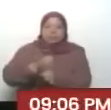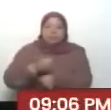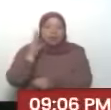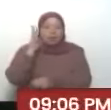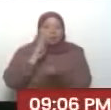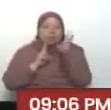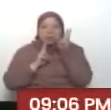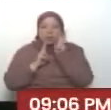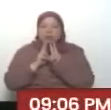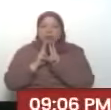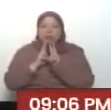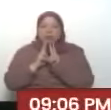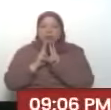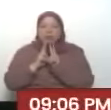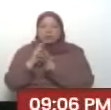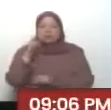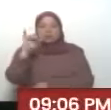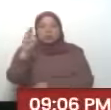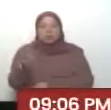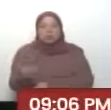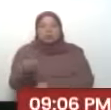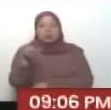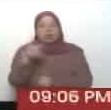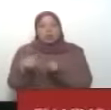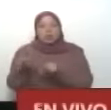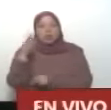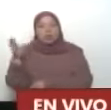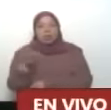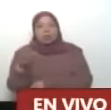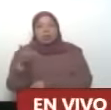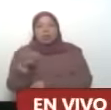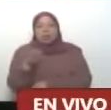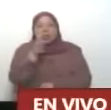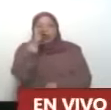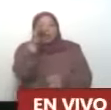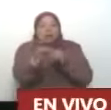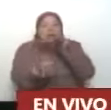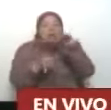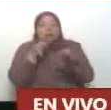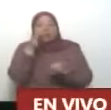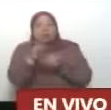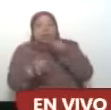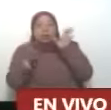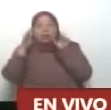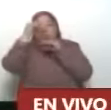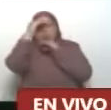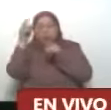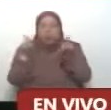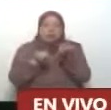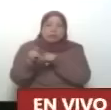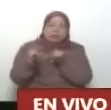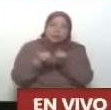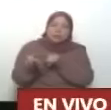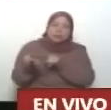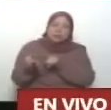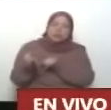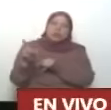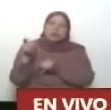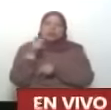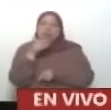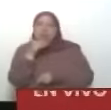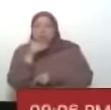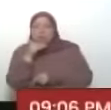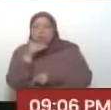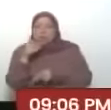mantenimiento, en Propatria, en las juntas, y raca, raca, a hablar, a oír, a escuchar críticas, gente brava,